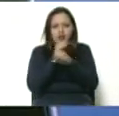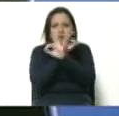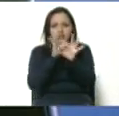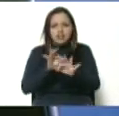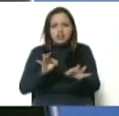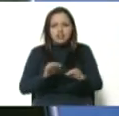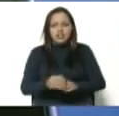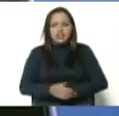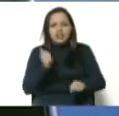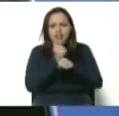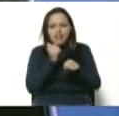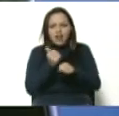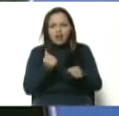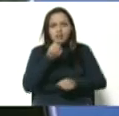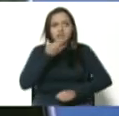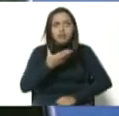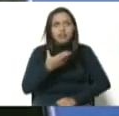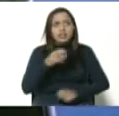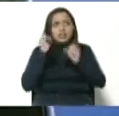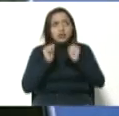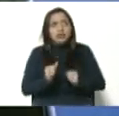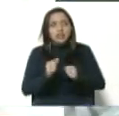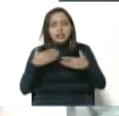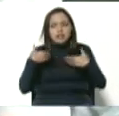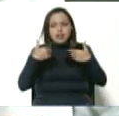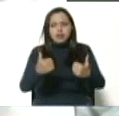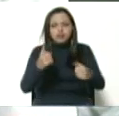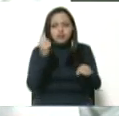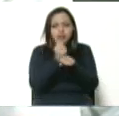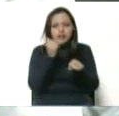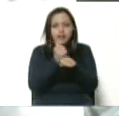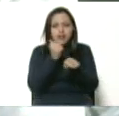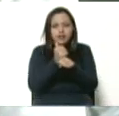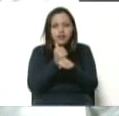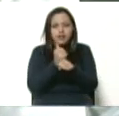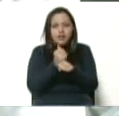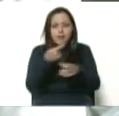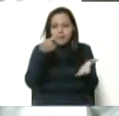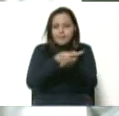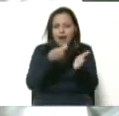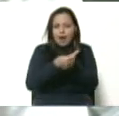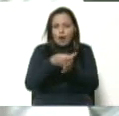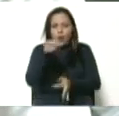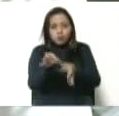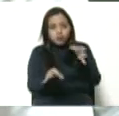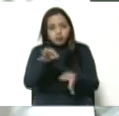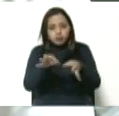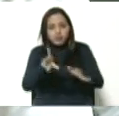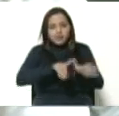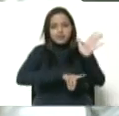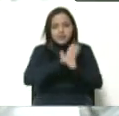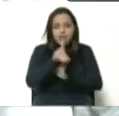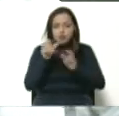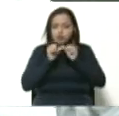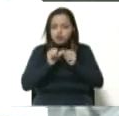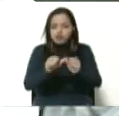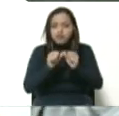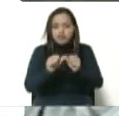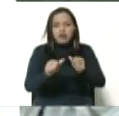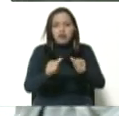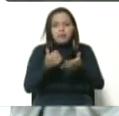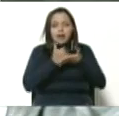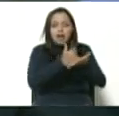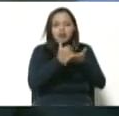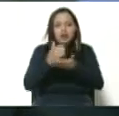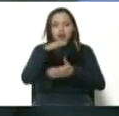trabajo decente, seguridad y salud en el trabajo, sueldos y salarios justos y desarrollo sostenido para el beneficio de